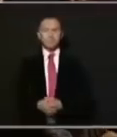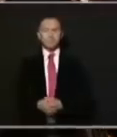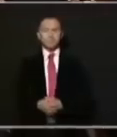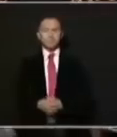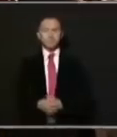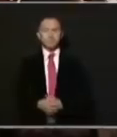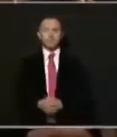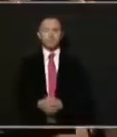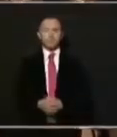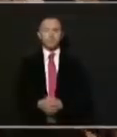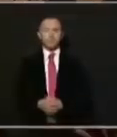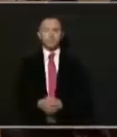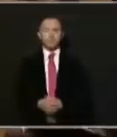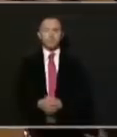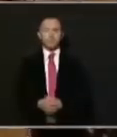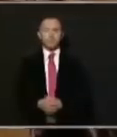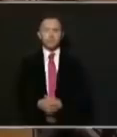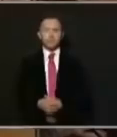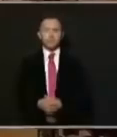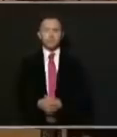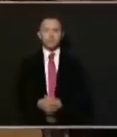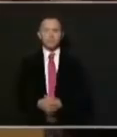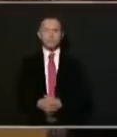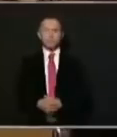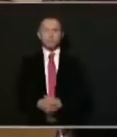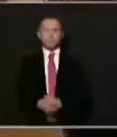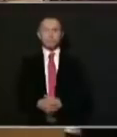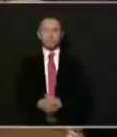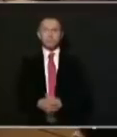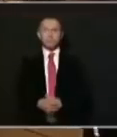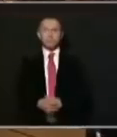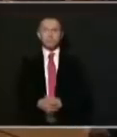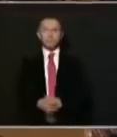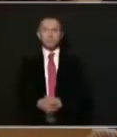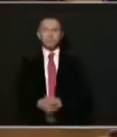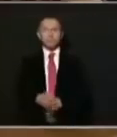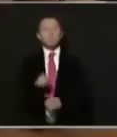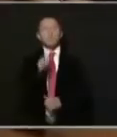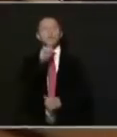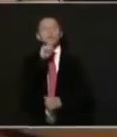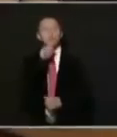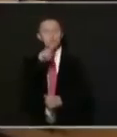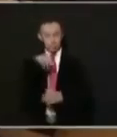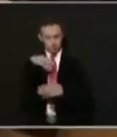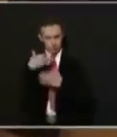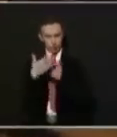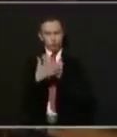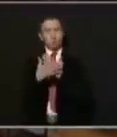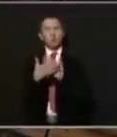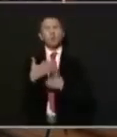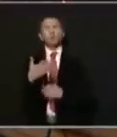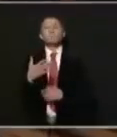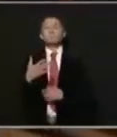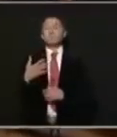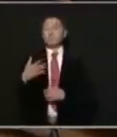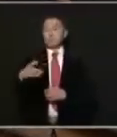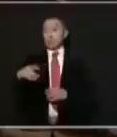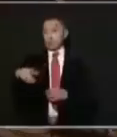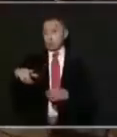Vamos a dedicar más inversión pública para